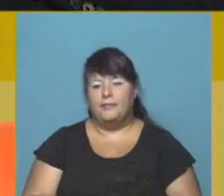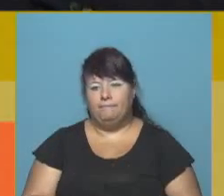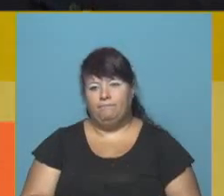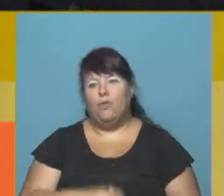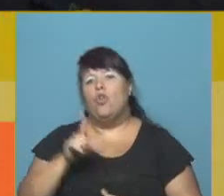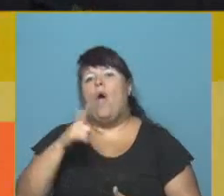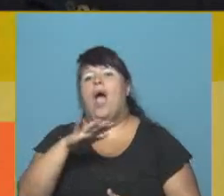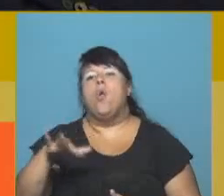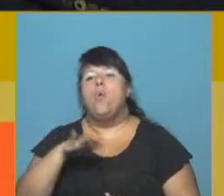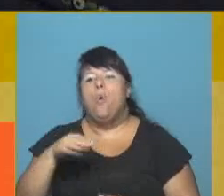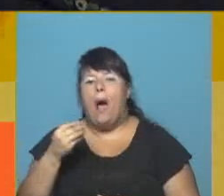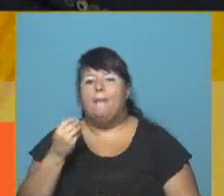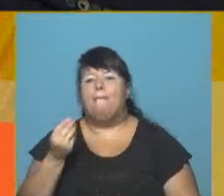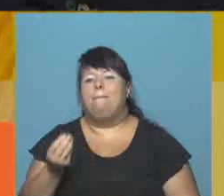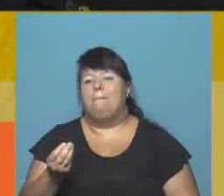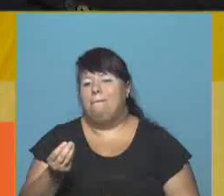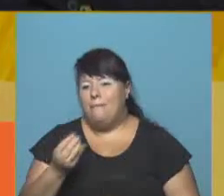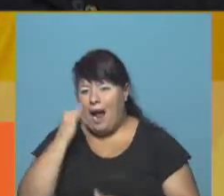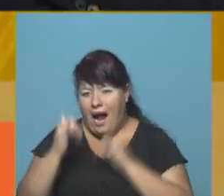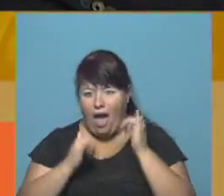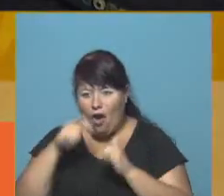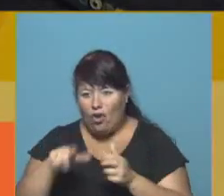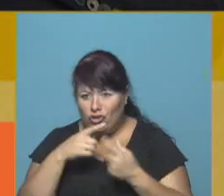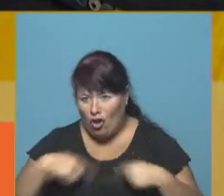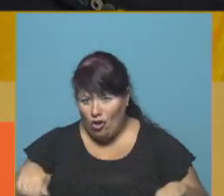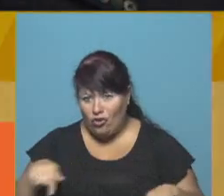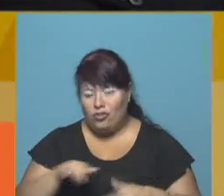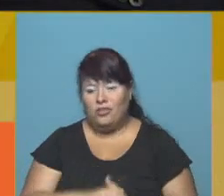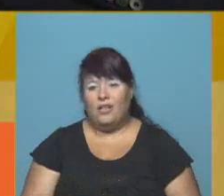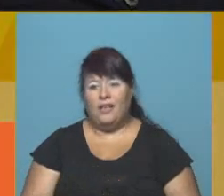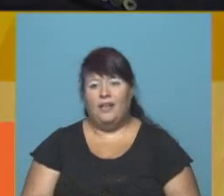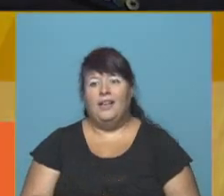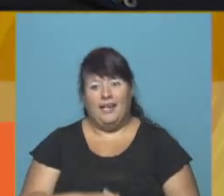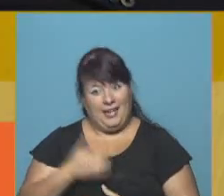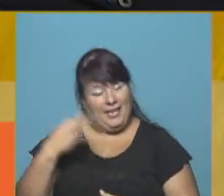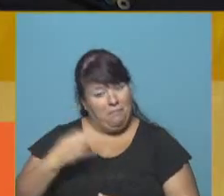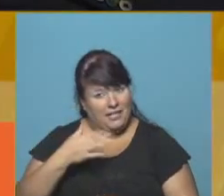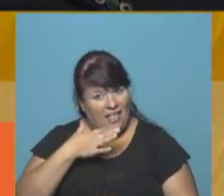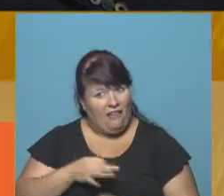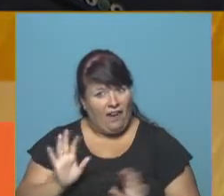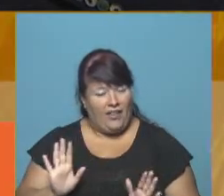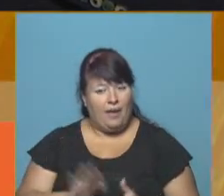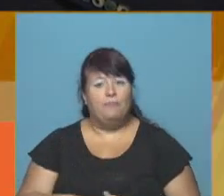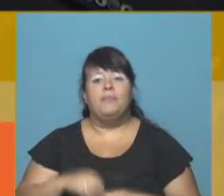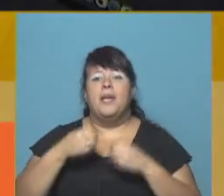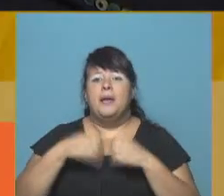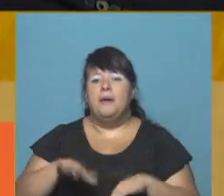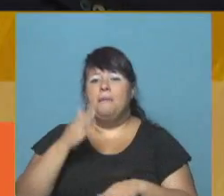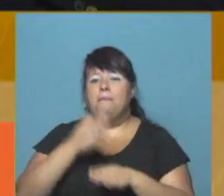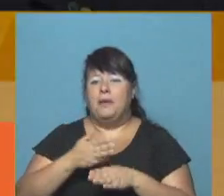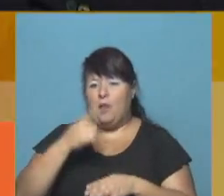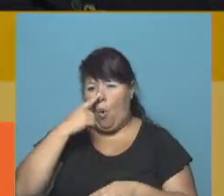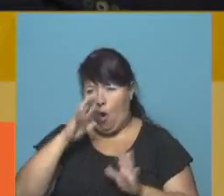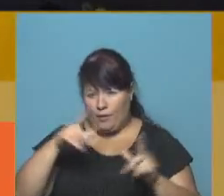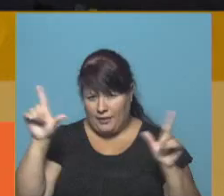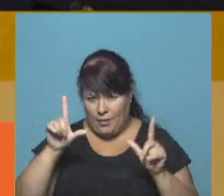o lugares para contar estas cosas. Es un privilegio, de verdad. A partir de mediados de año, ¿verdad?